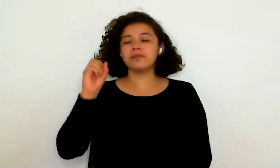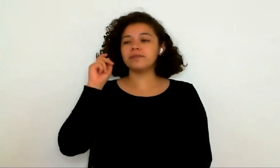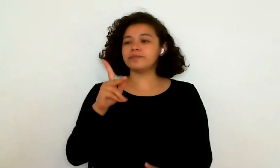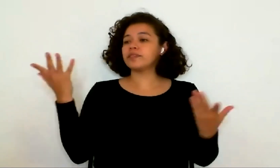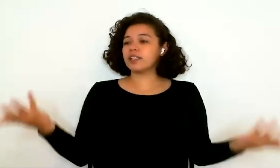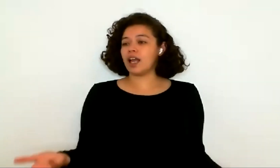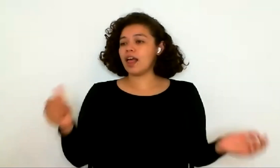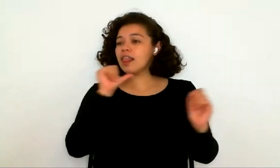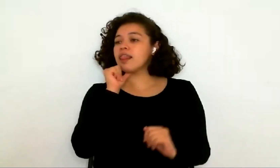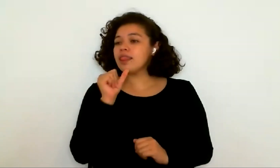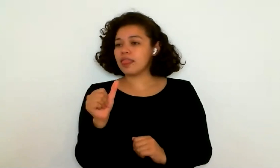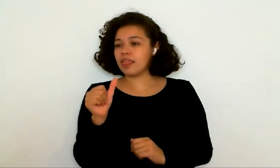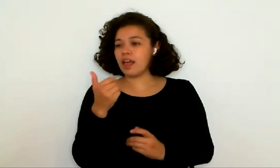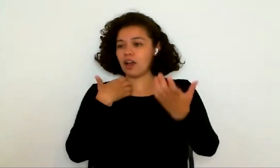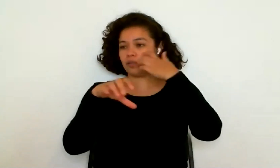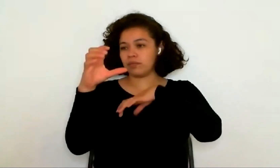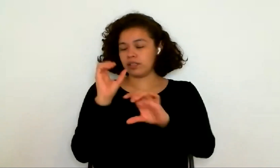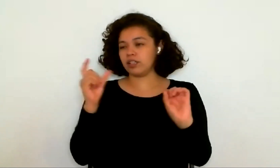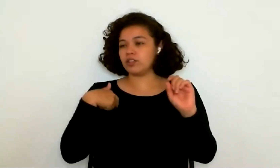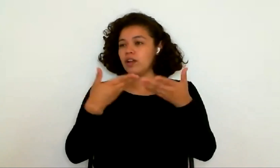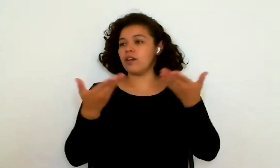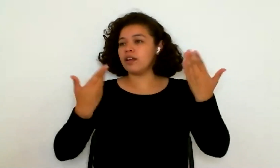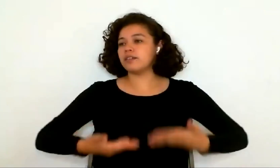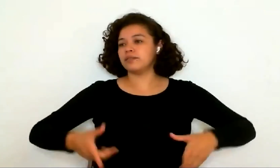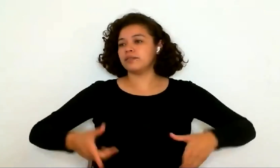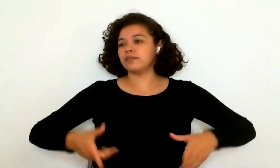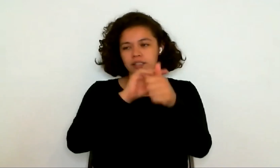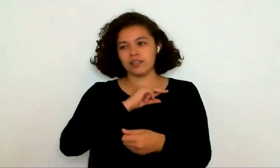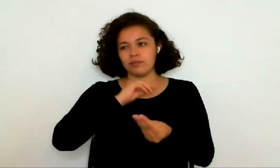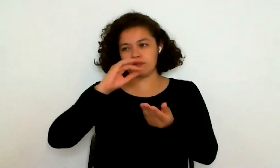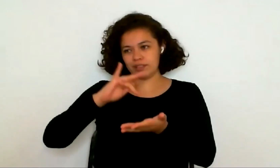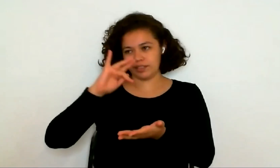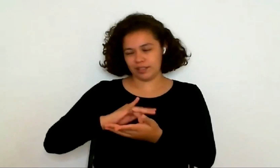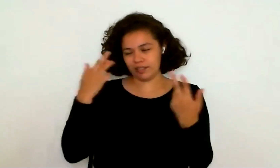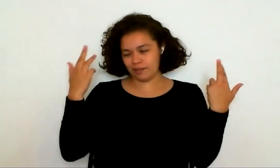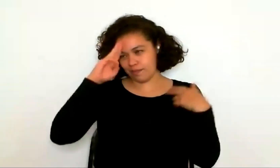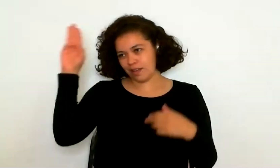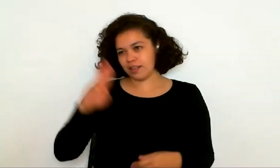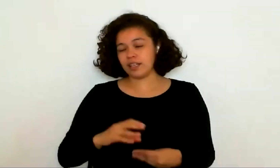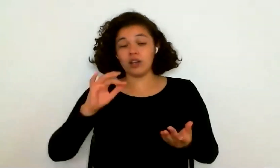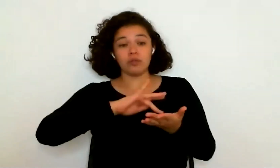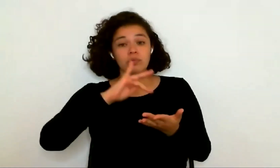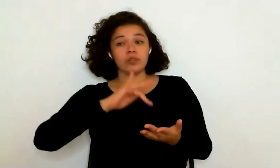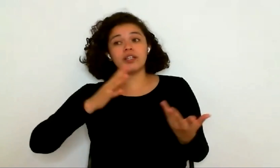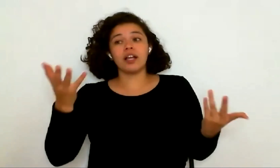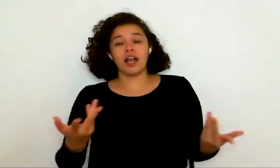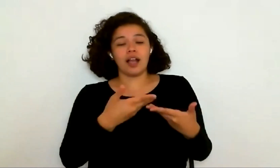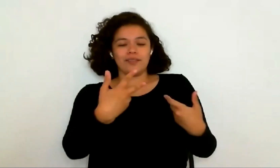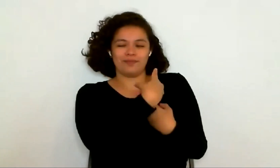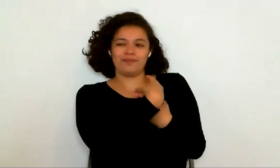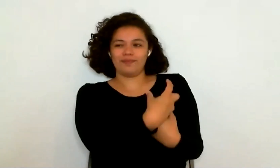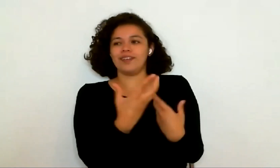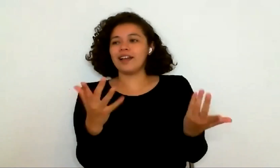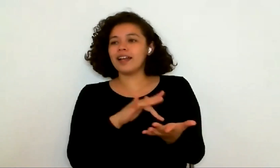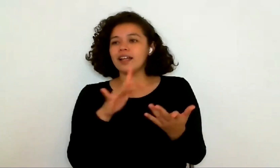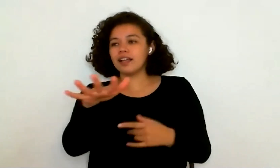no hay más comentarios, me va a permitir compartir la pantalla. No, muchísimas gracias por la invitación y por